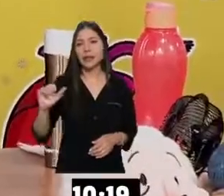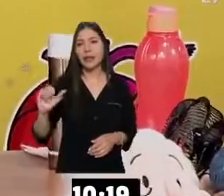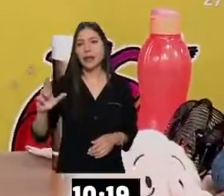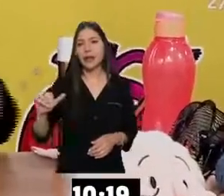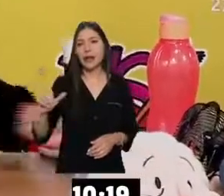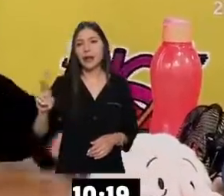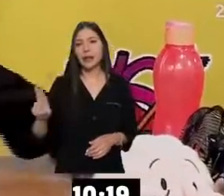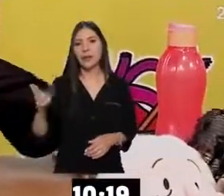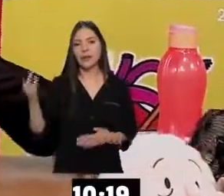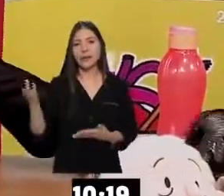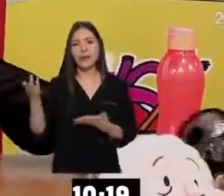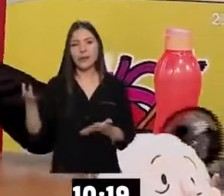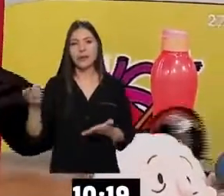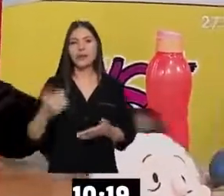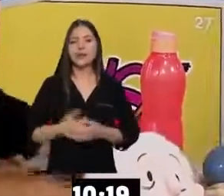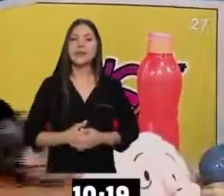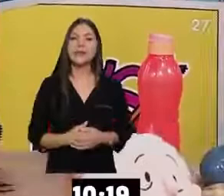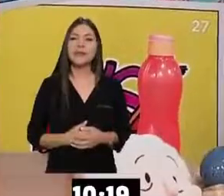¡Ándele!